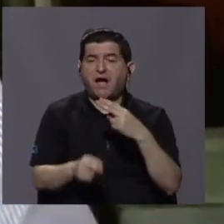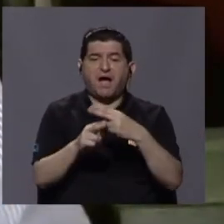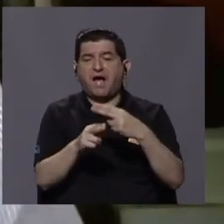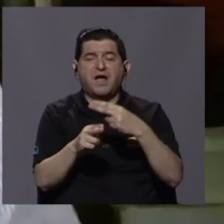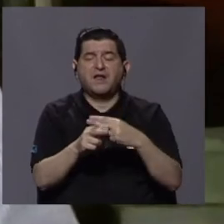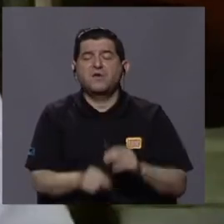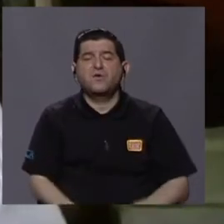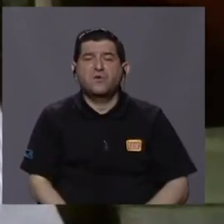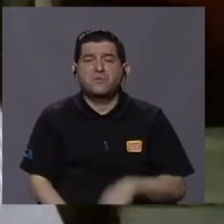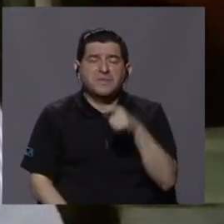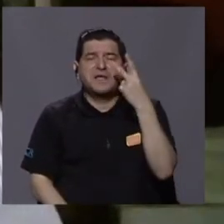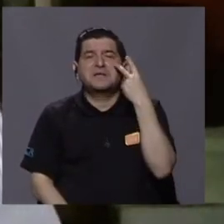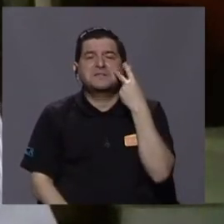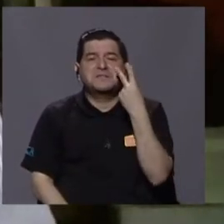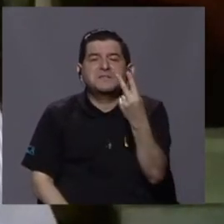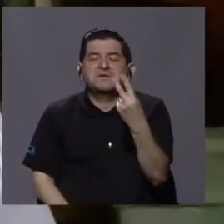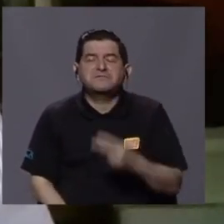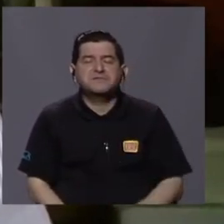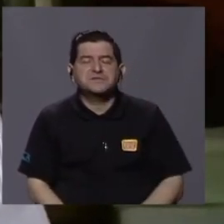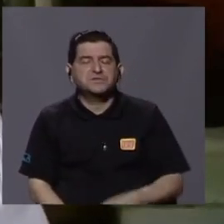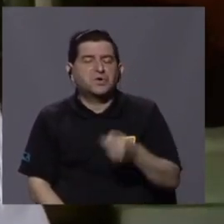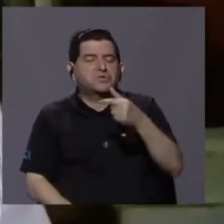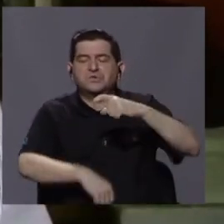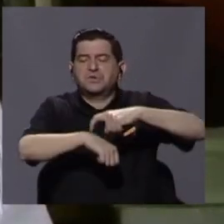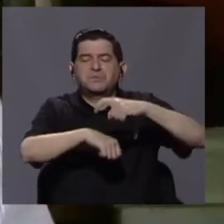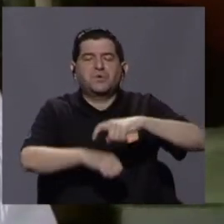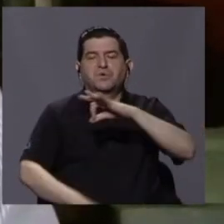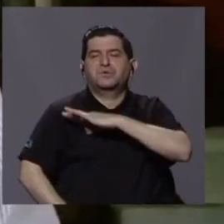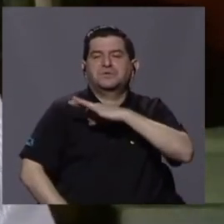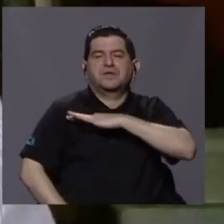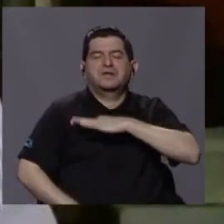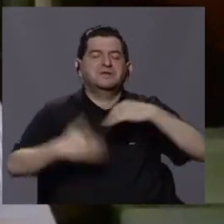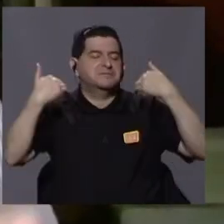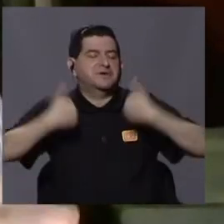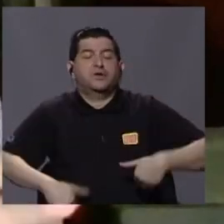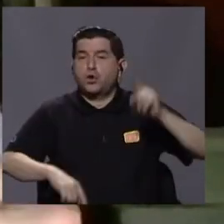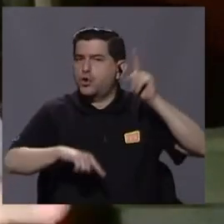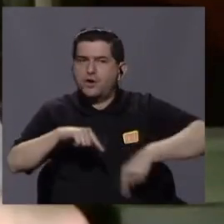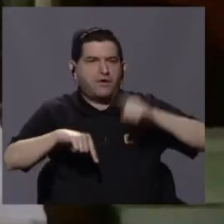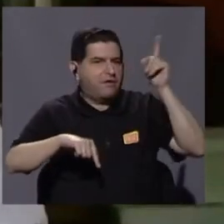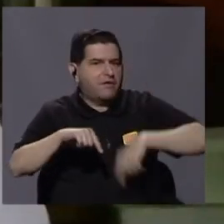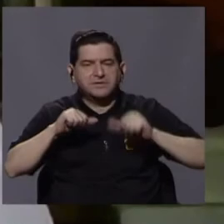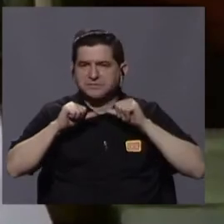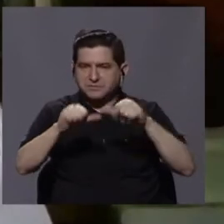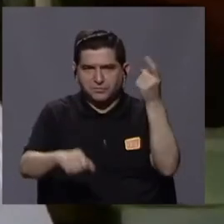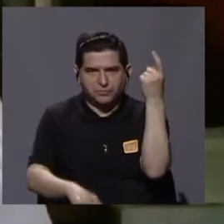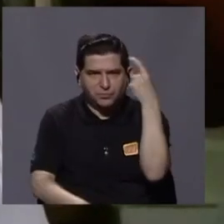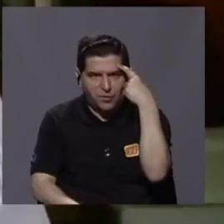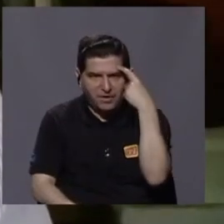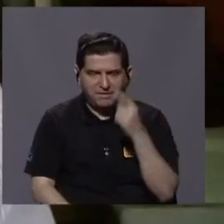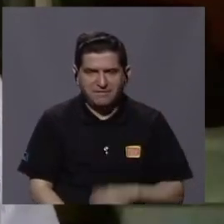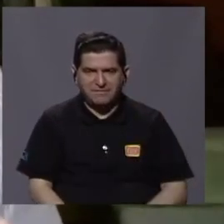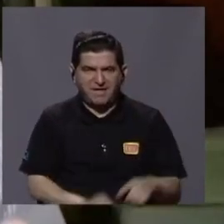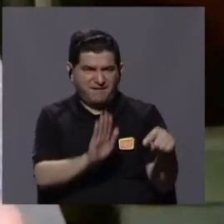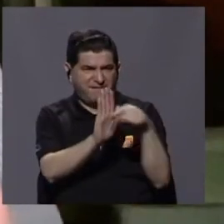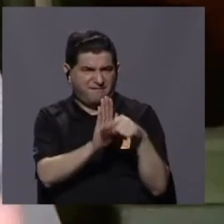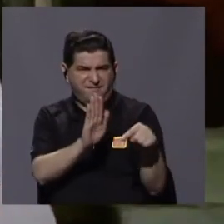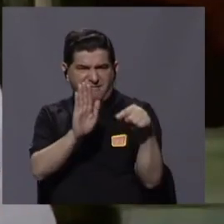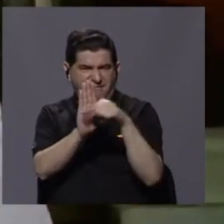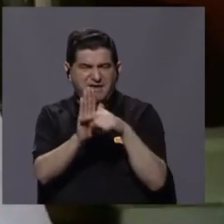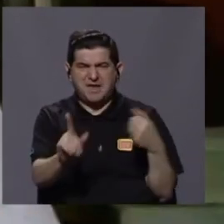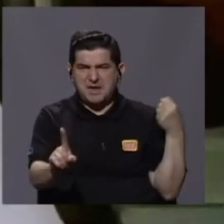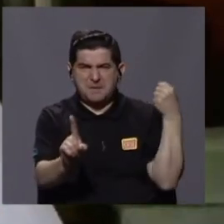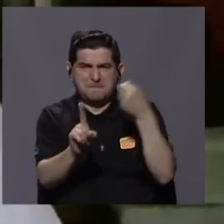revisión cortoplacista de lo que es el bienestar humano no es posible que sigamos pensando en la negación del